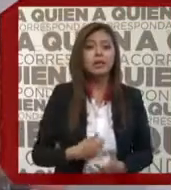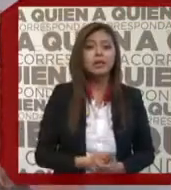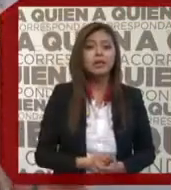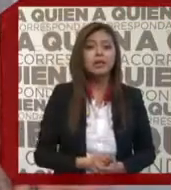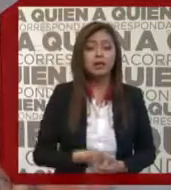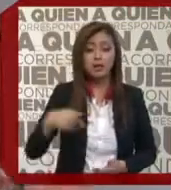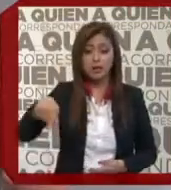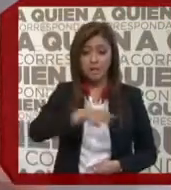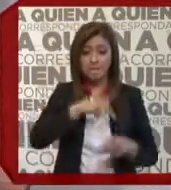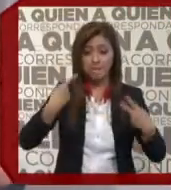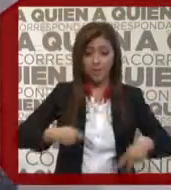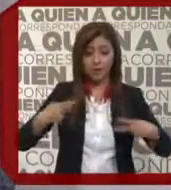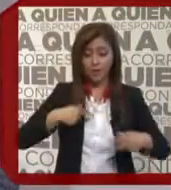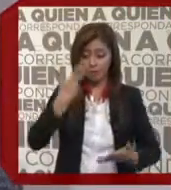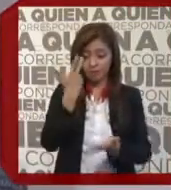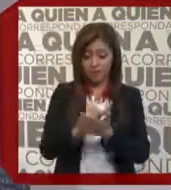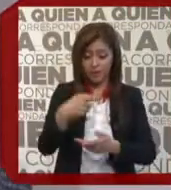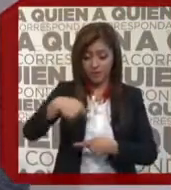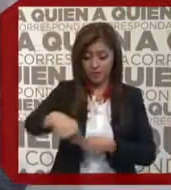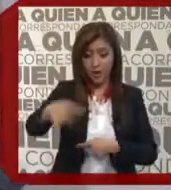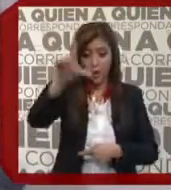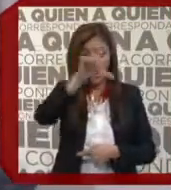del puente, va a estar horrible eso.